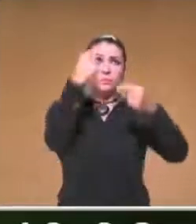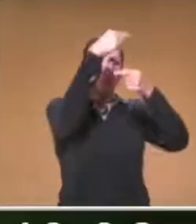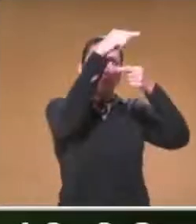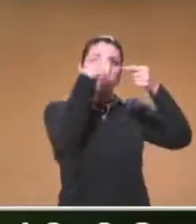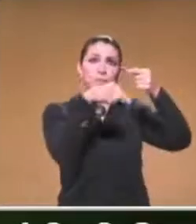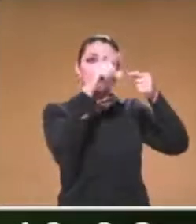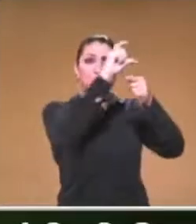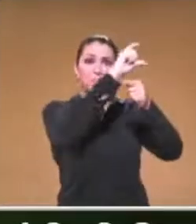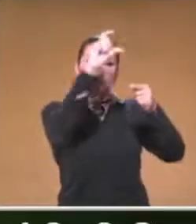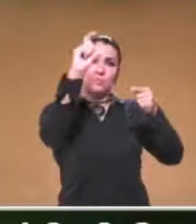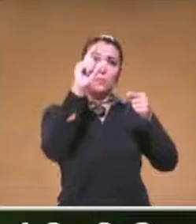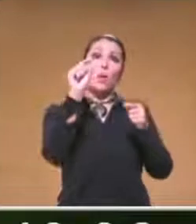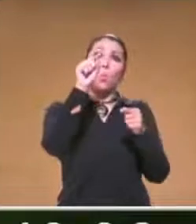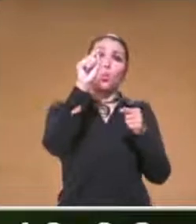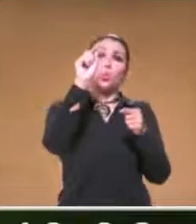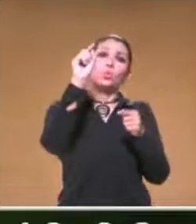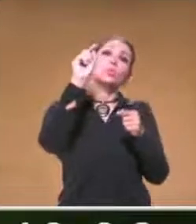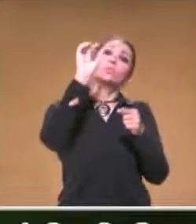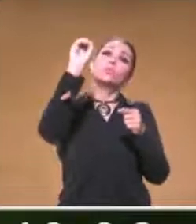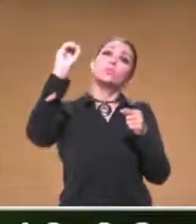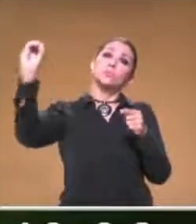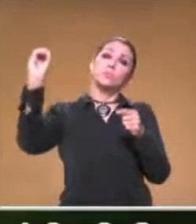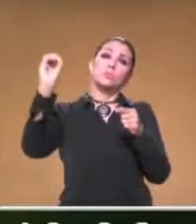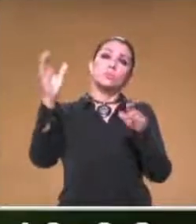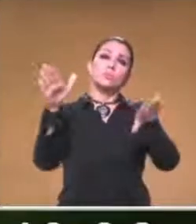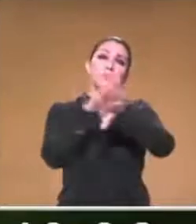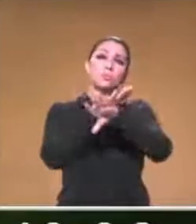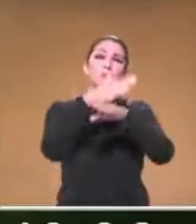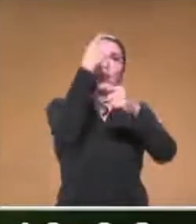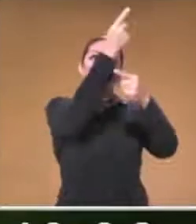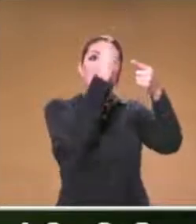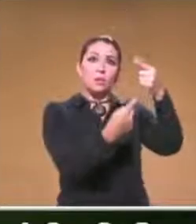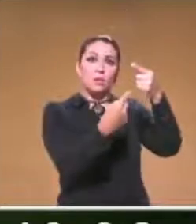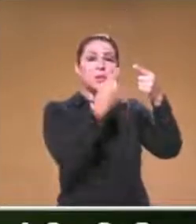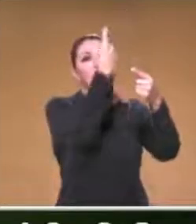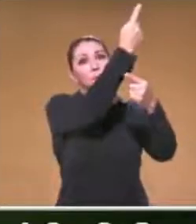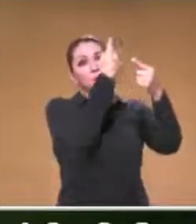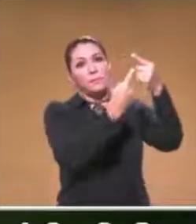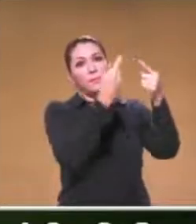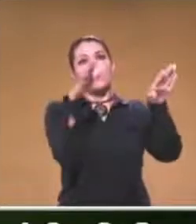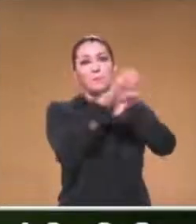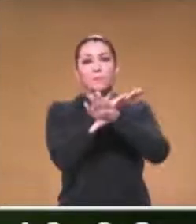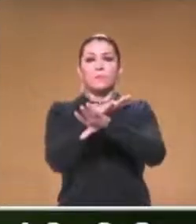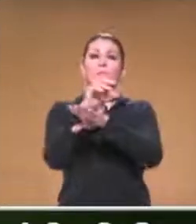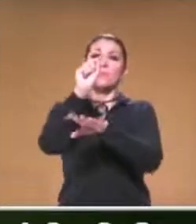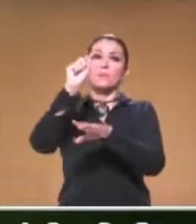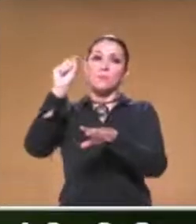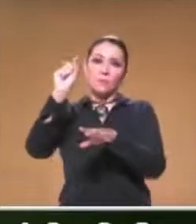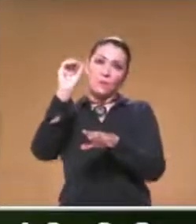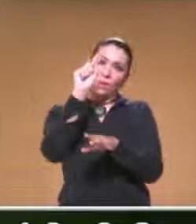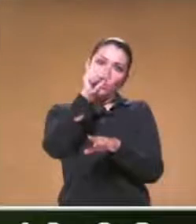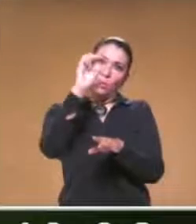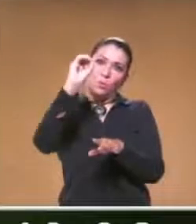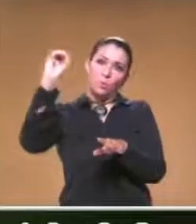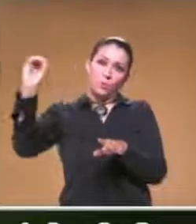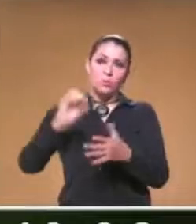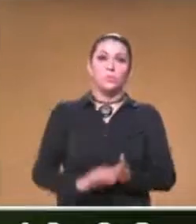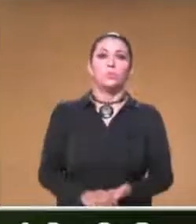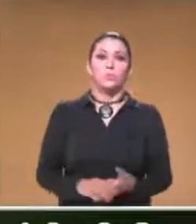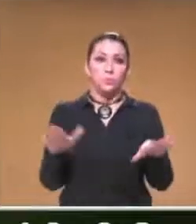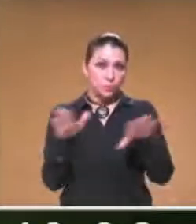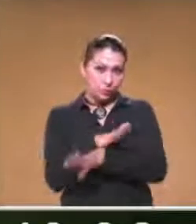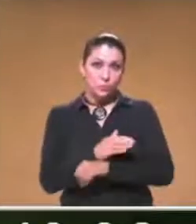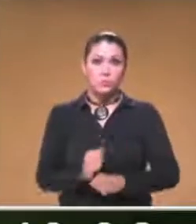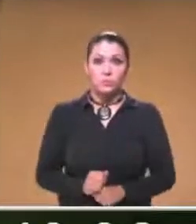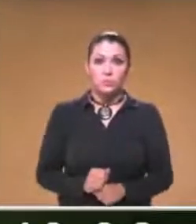al revés también, o sea, de número decimal a fracción decimal. Bien, también algunas aproximaciones de fracciones